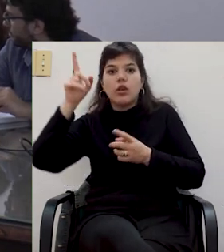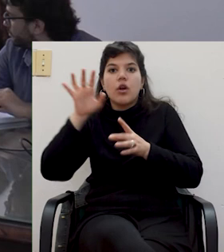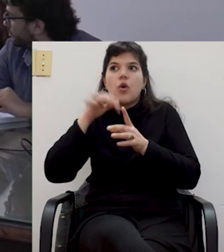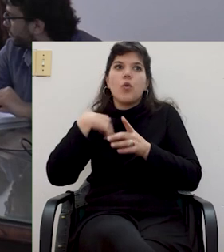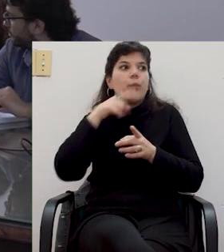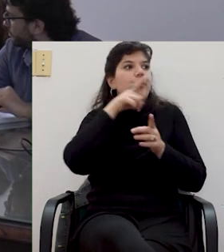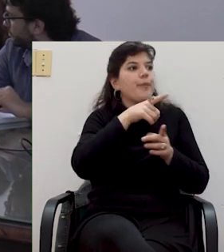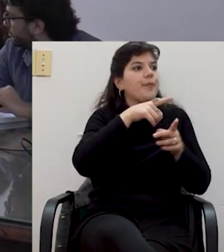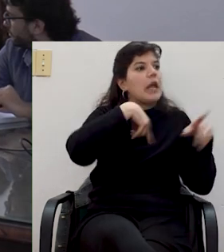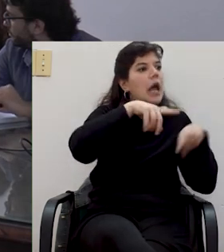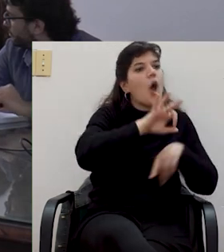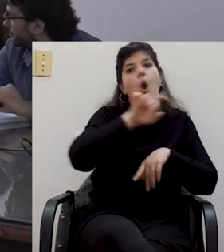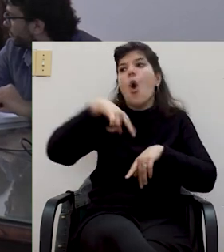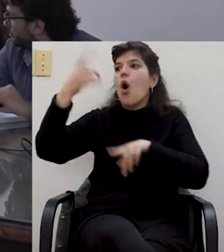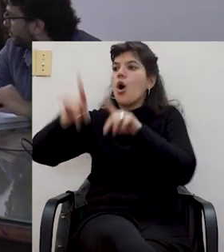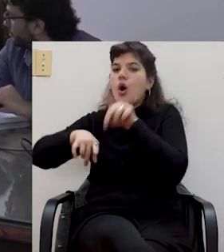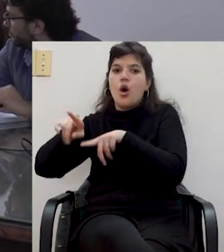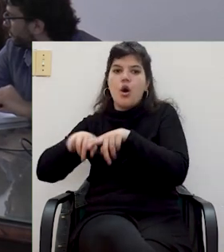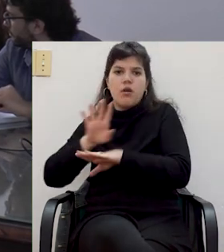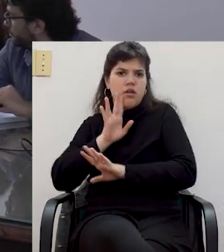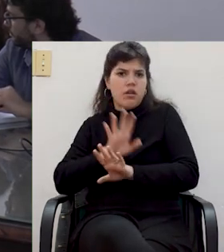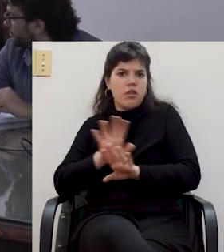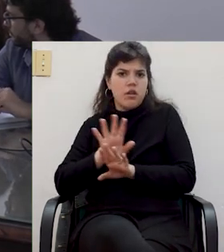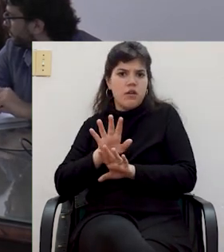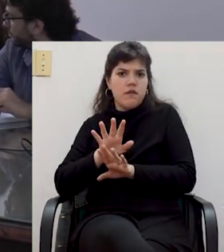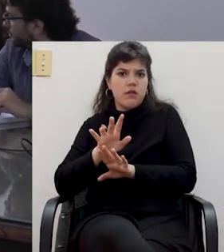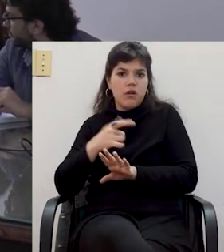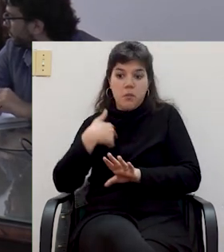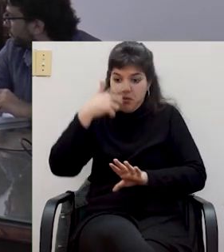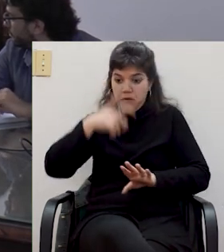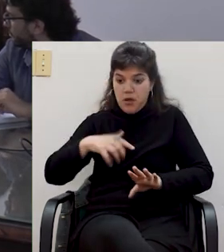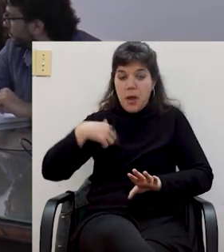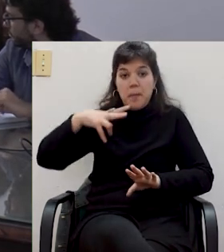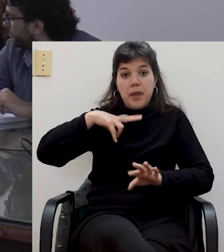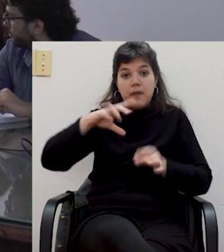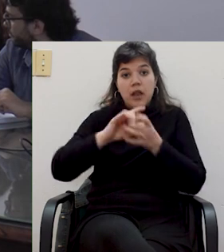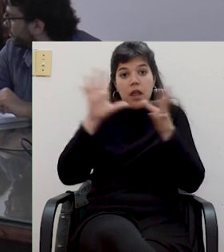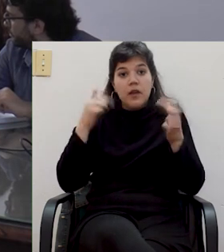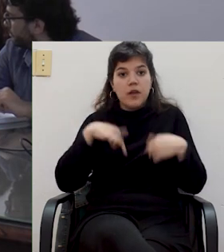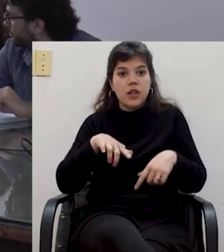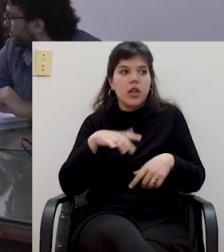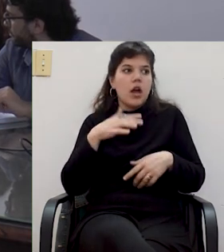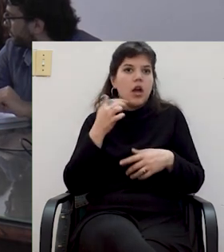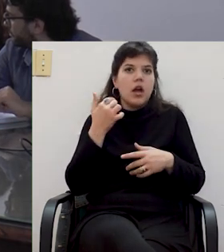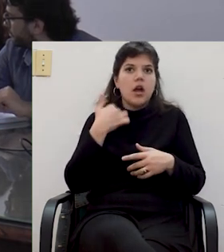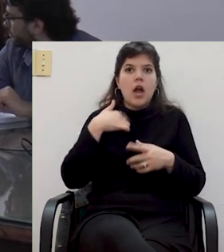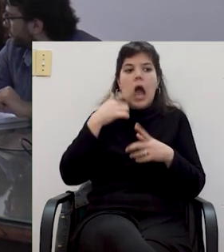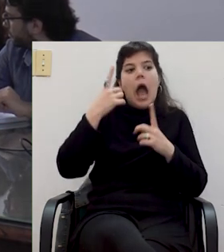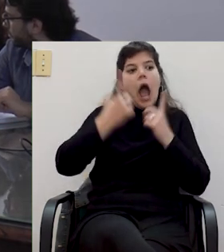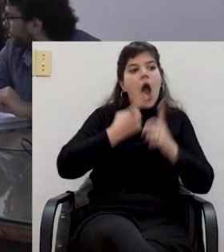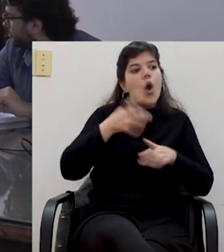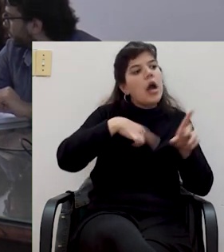otra. O para poder, estoy en privación de libertad, para poder tener determinada